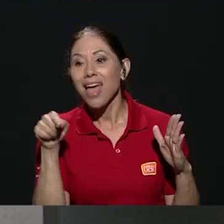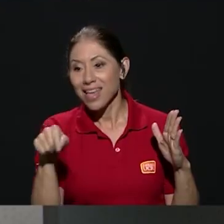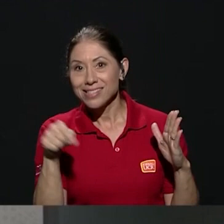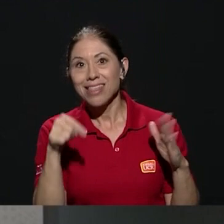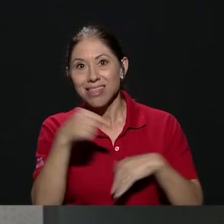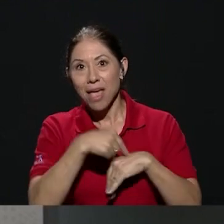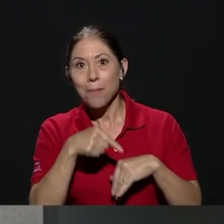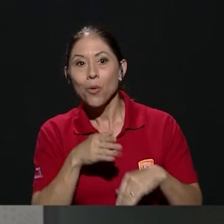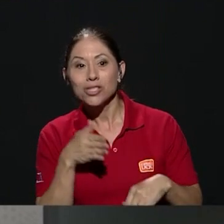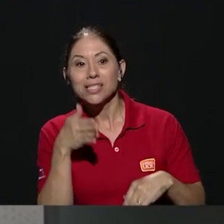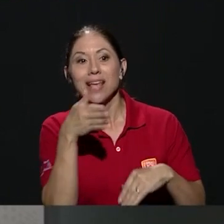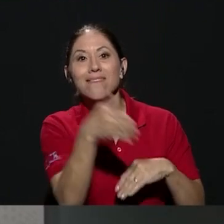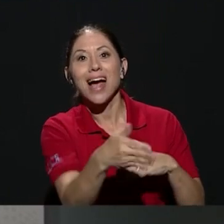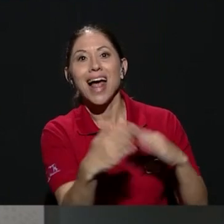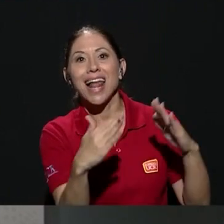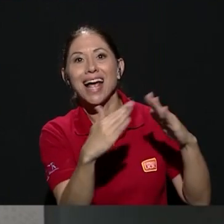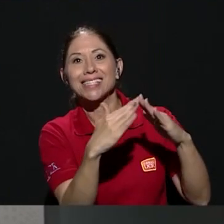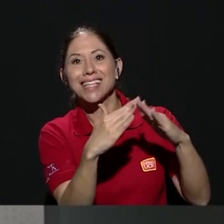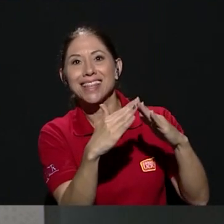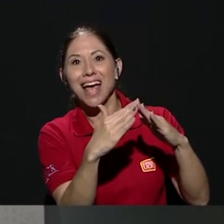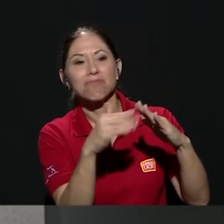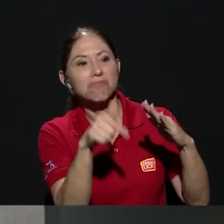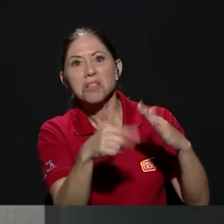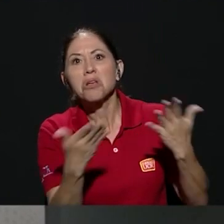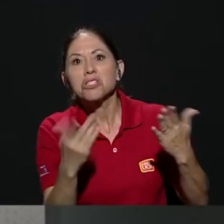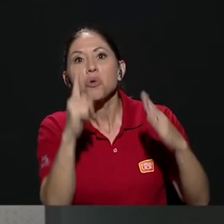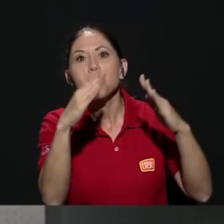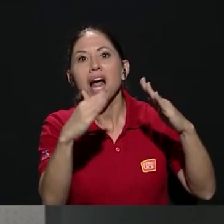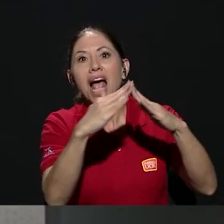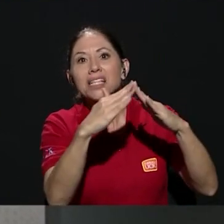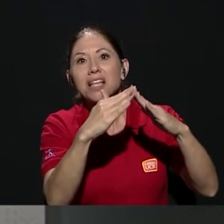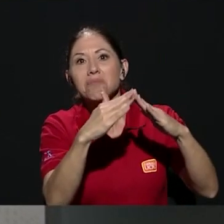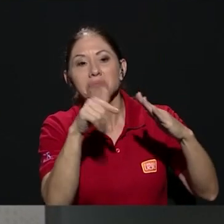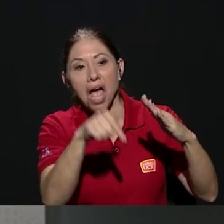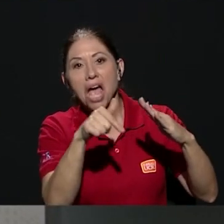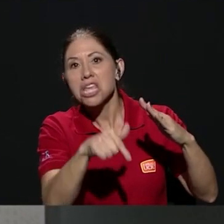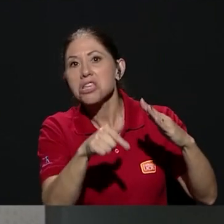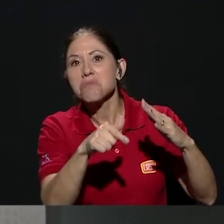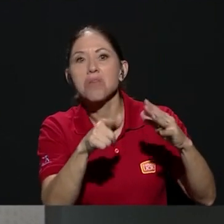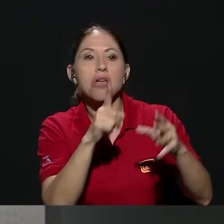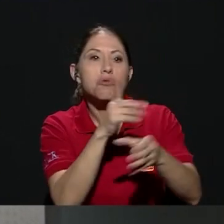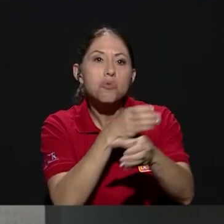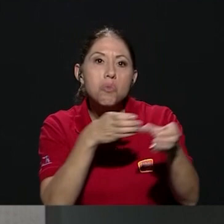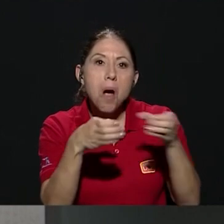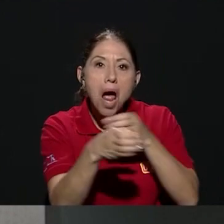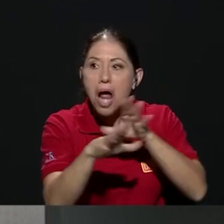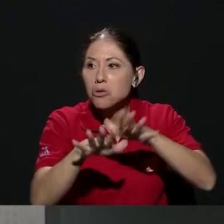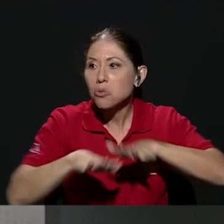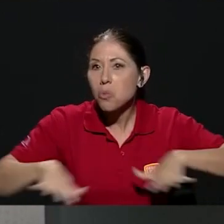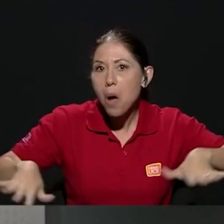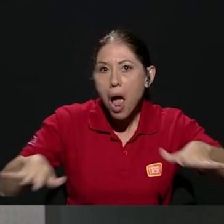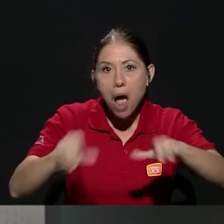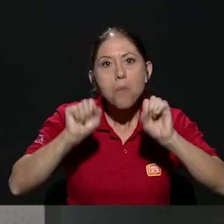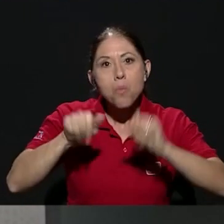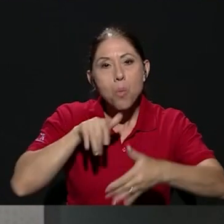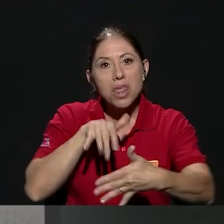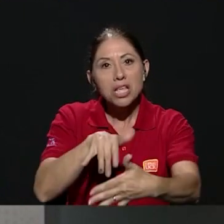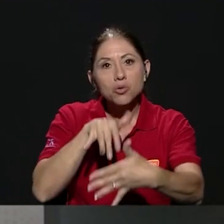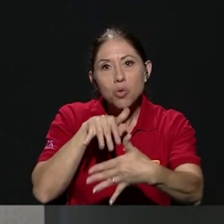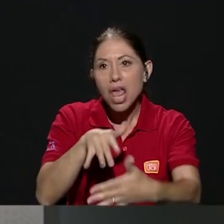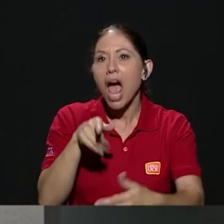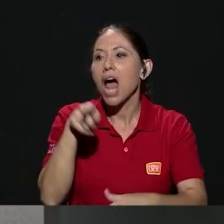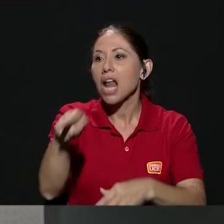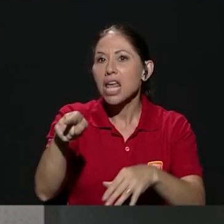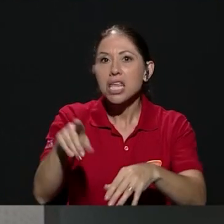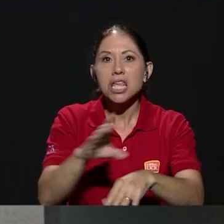y ahí es una casa en donde tienen un cuarto de estar, ahí pueden estudiar, tenemos unas computadoras dispuestas para